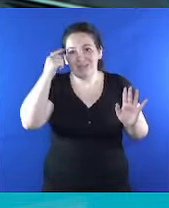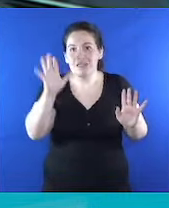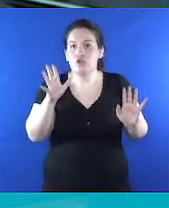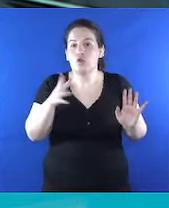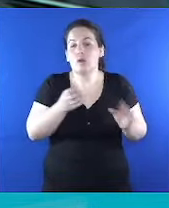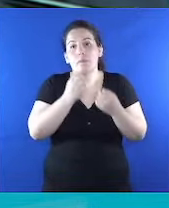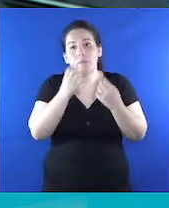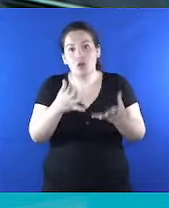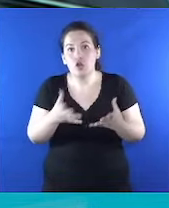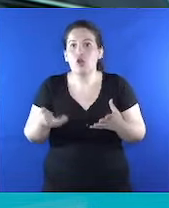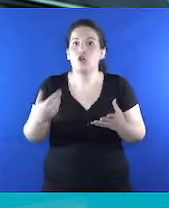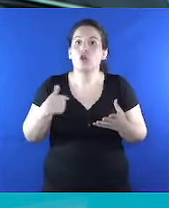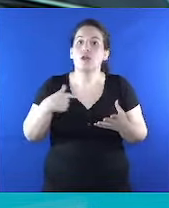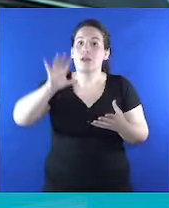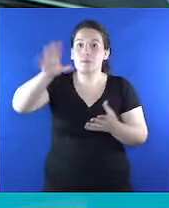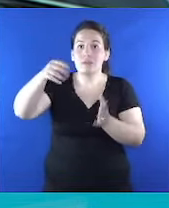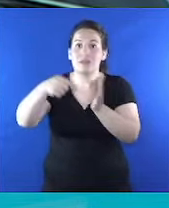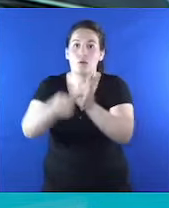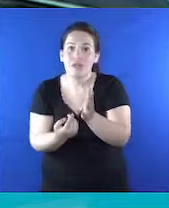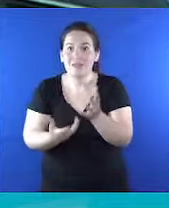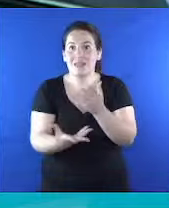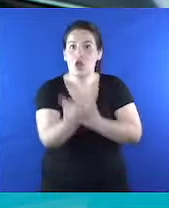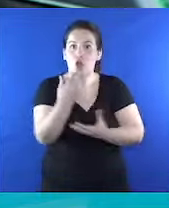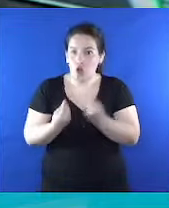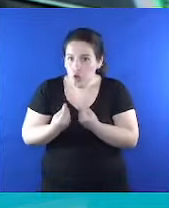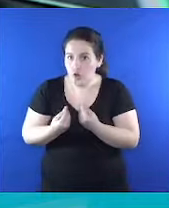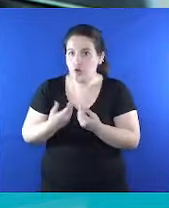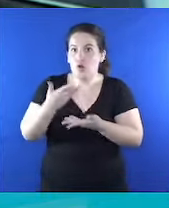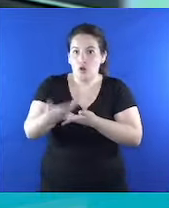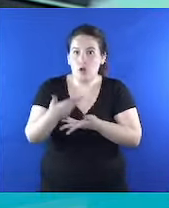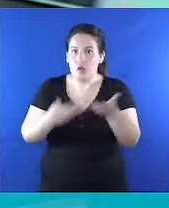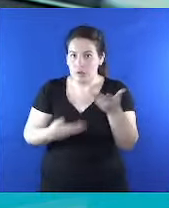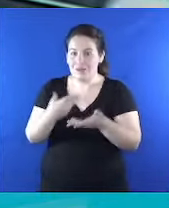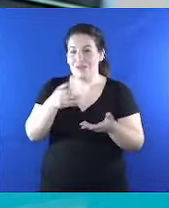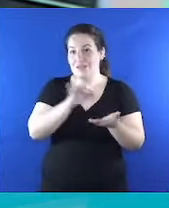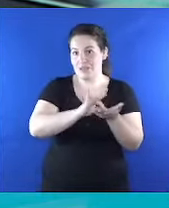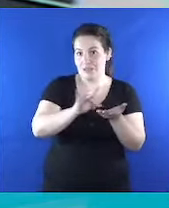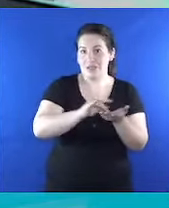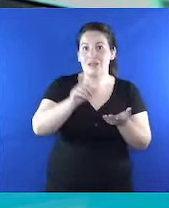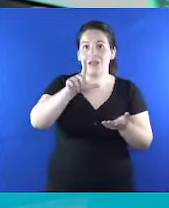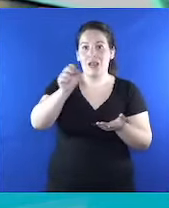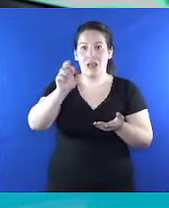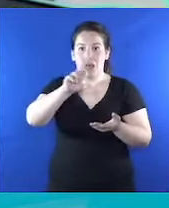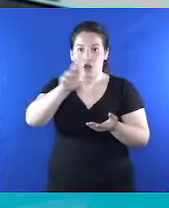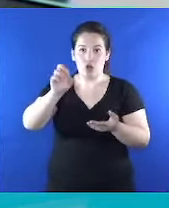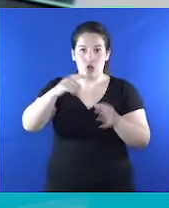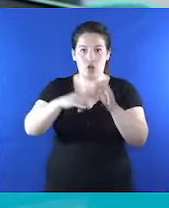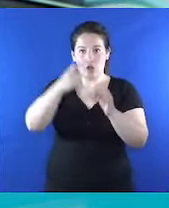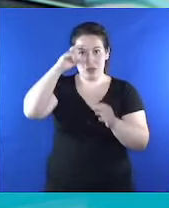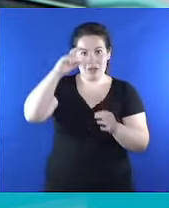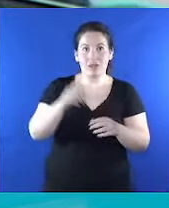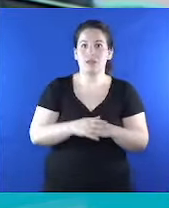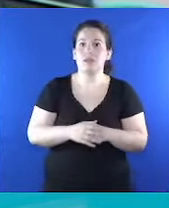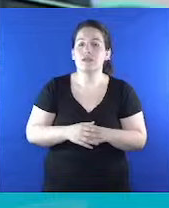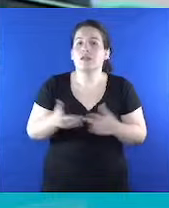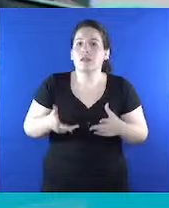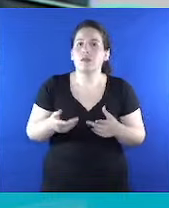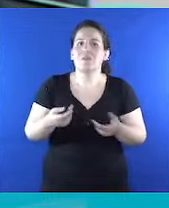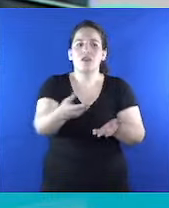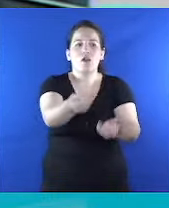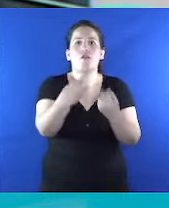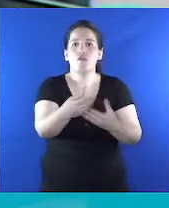colaboren con la provincia de Buenos Aires como hoy bien planteó la diputada la Roque en decir que empiecen a mandar los fondos